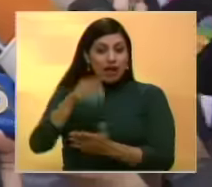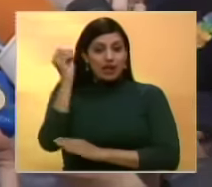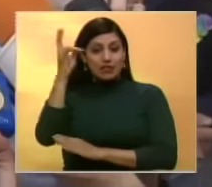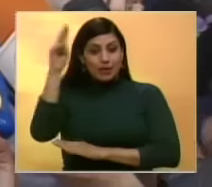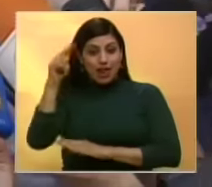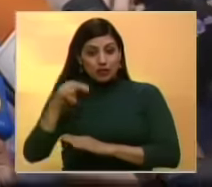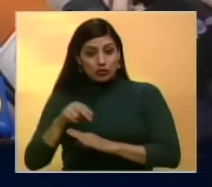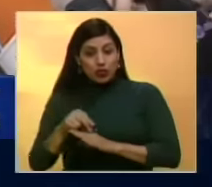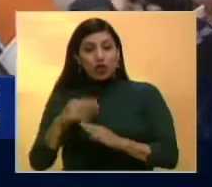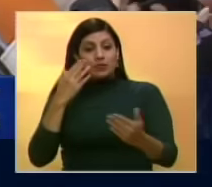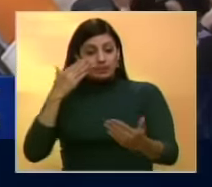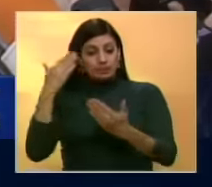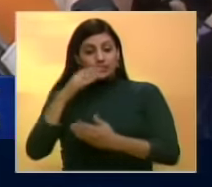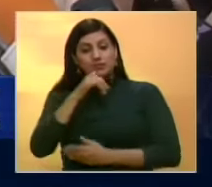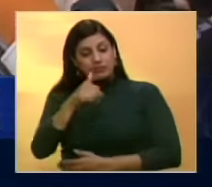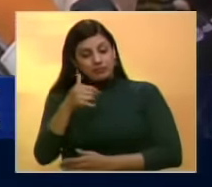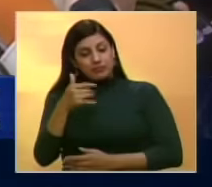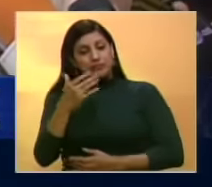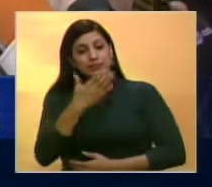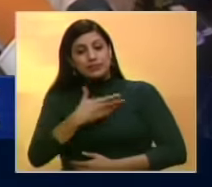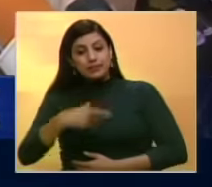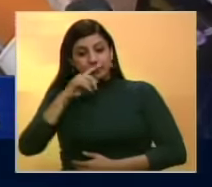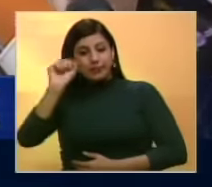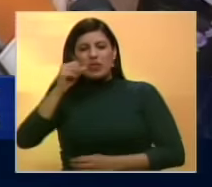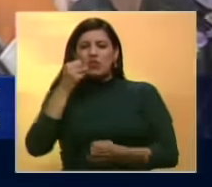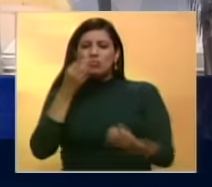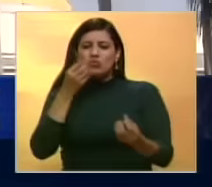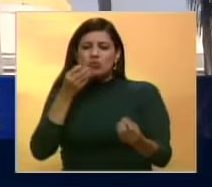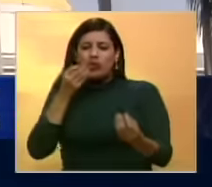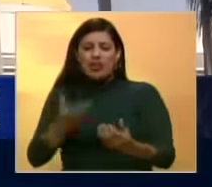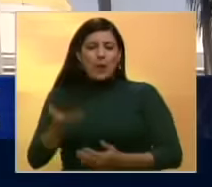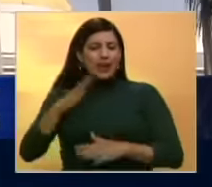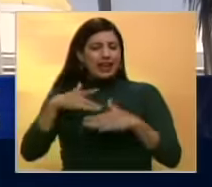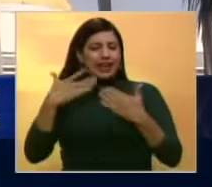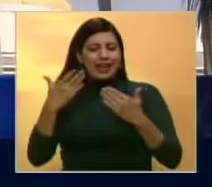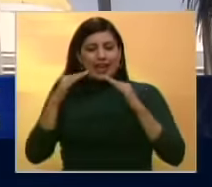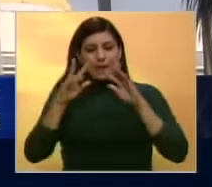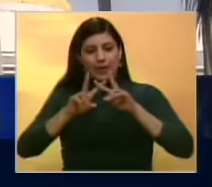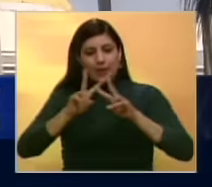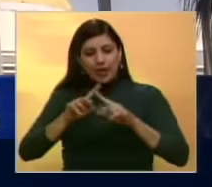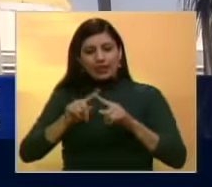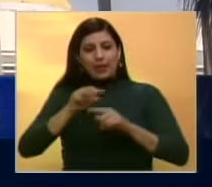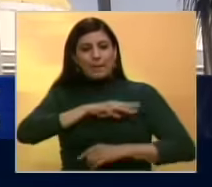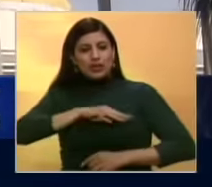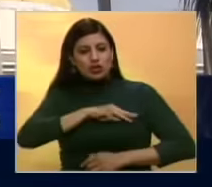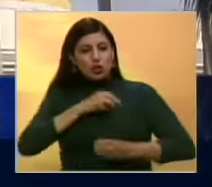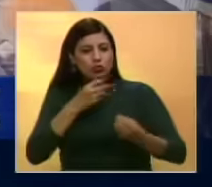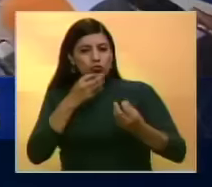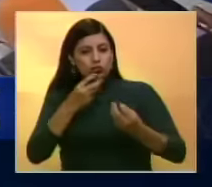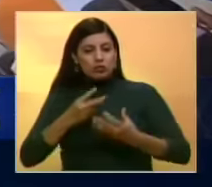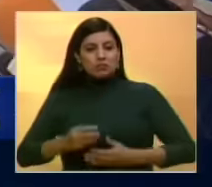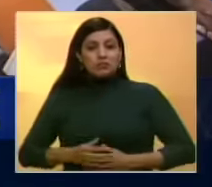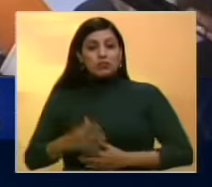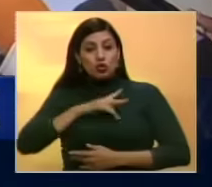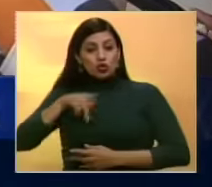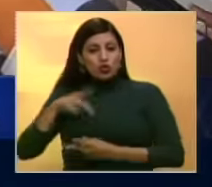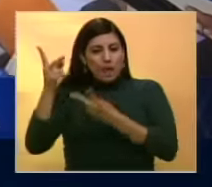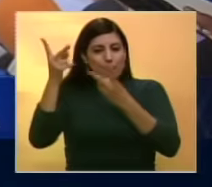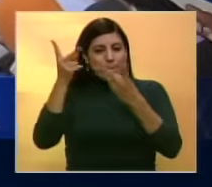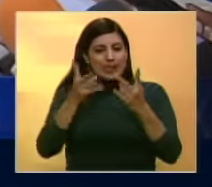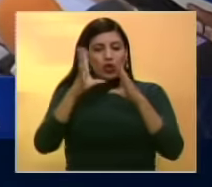Rodríguez destacó que el jefe de estado dará cuentas sobre los alcances principalmente en materia de viviendas y misiones invitamos a todo el